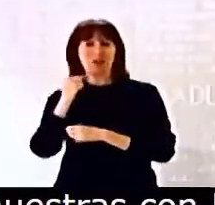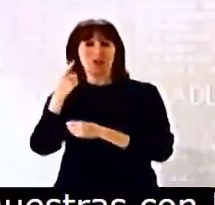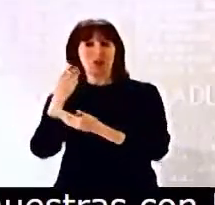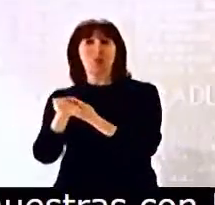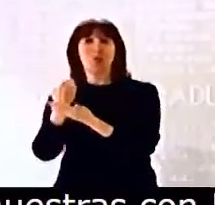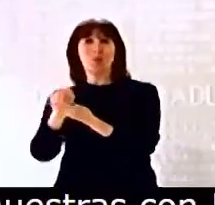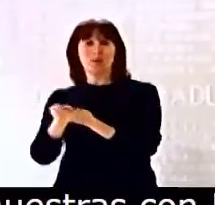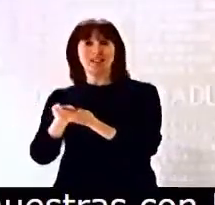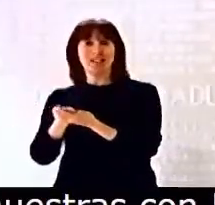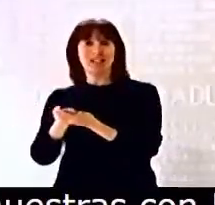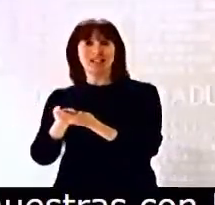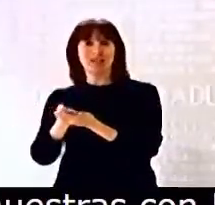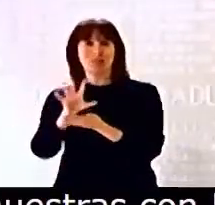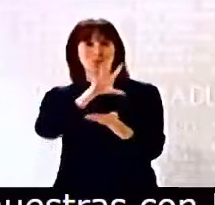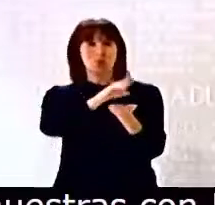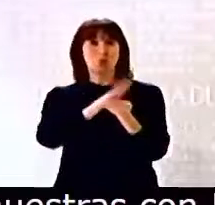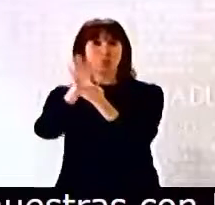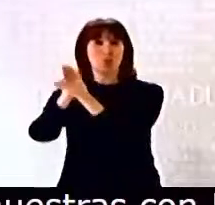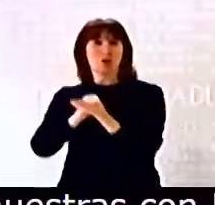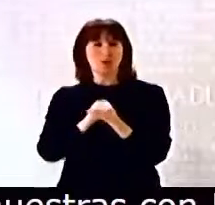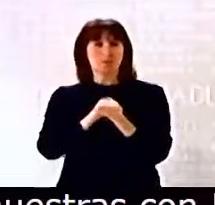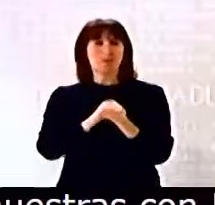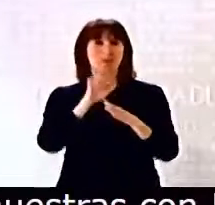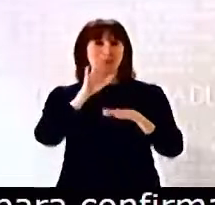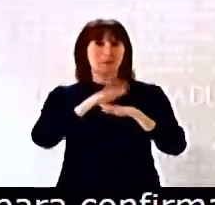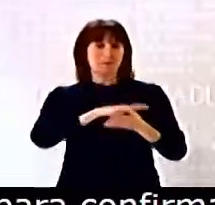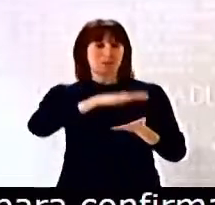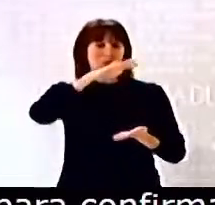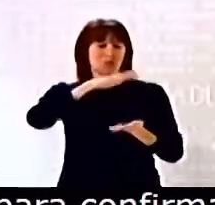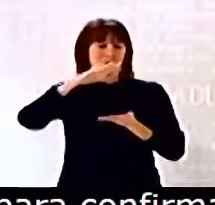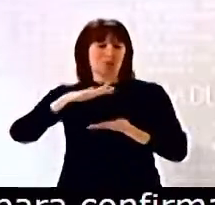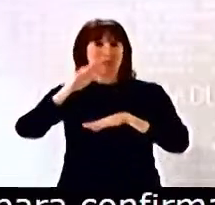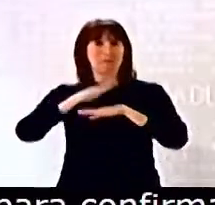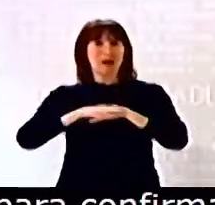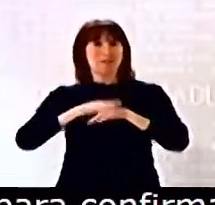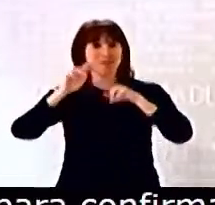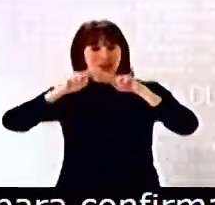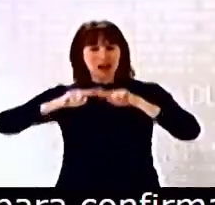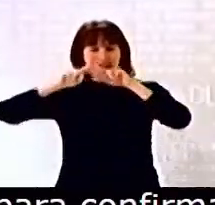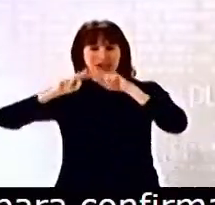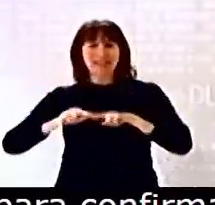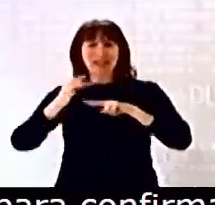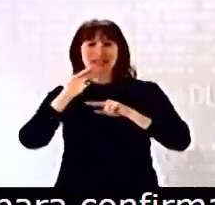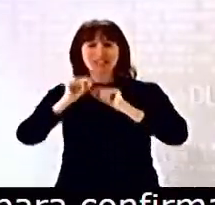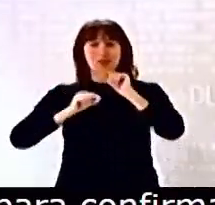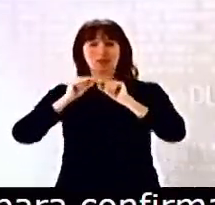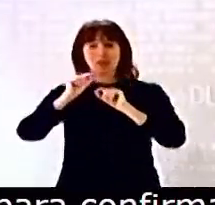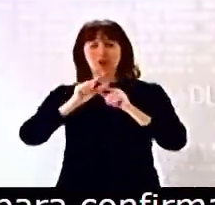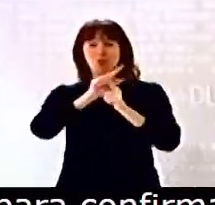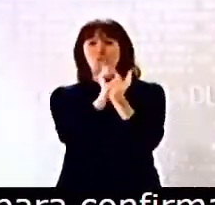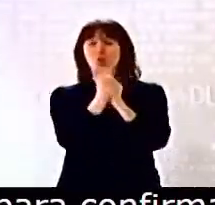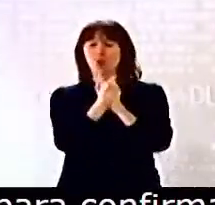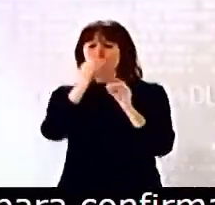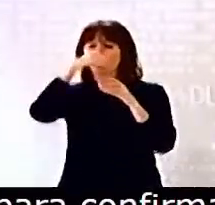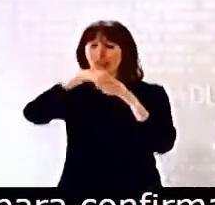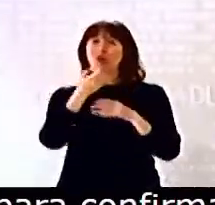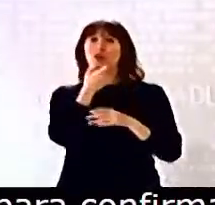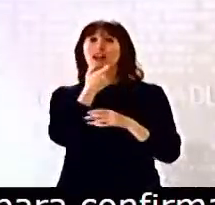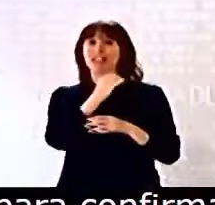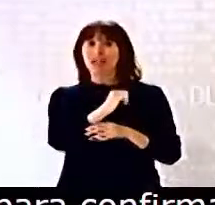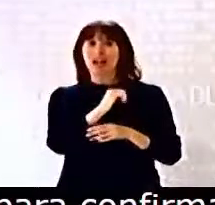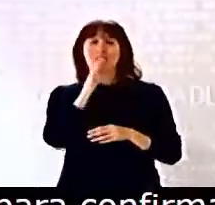analizadas para confirmar la presencia y en qué porcentaje del virus. Son cifras que establecen